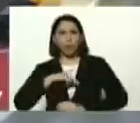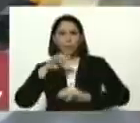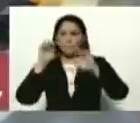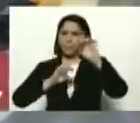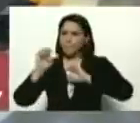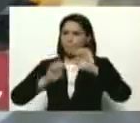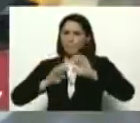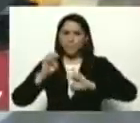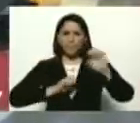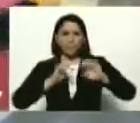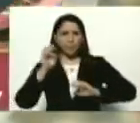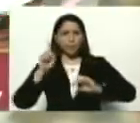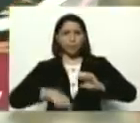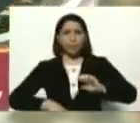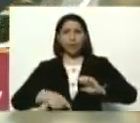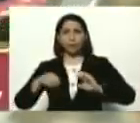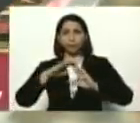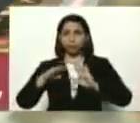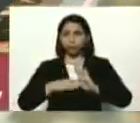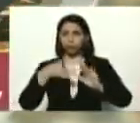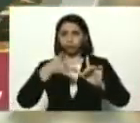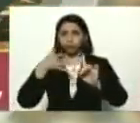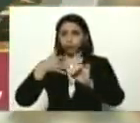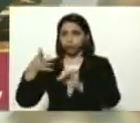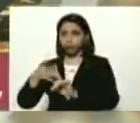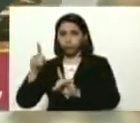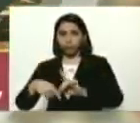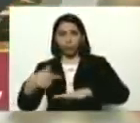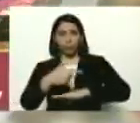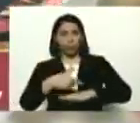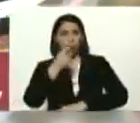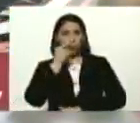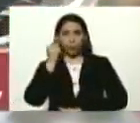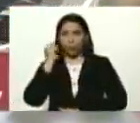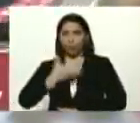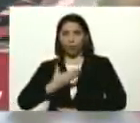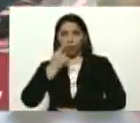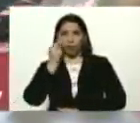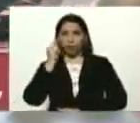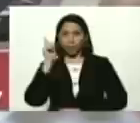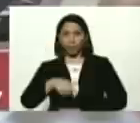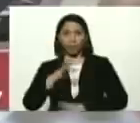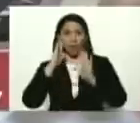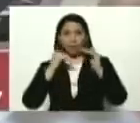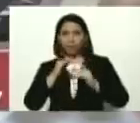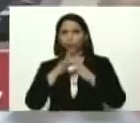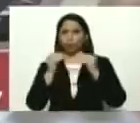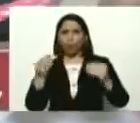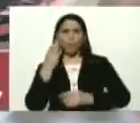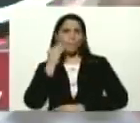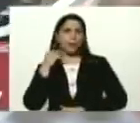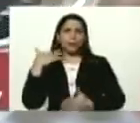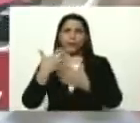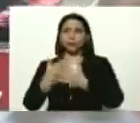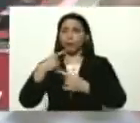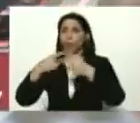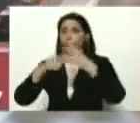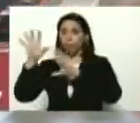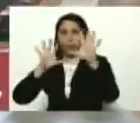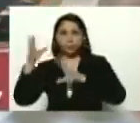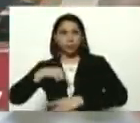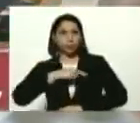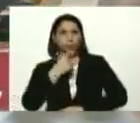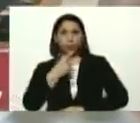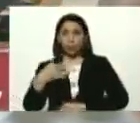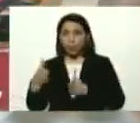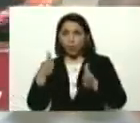evaluando, también recomendaciones de los gobernadores, los alcaldes, y atendiendo experiencias en otros países, dijimos, el